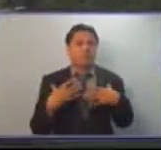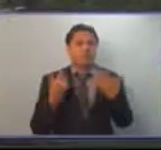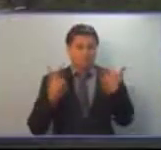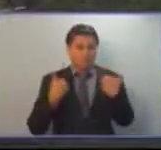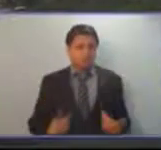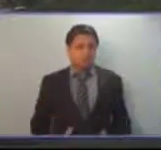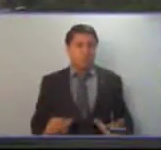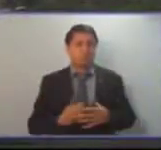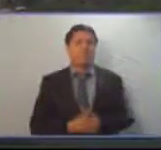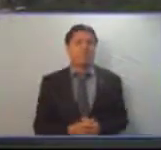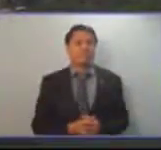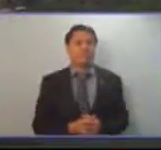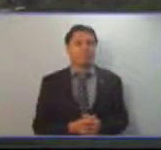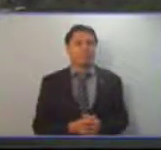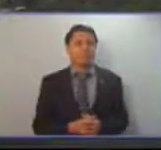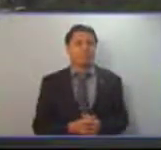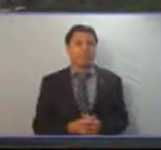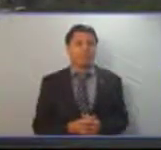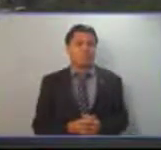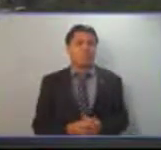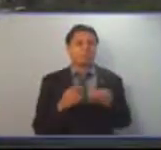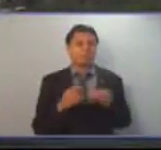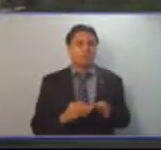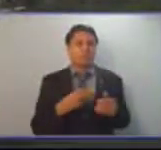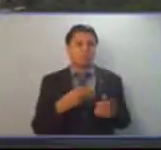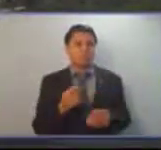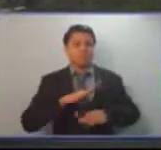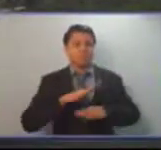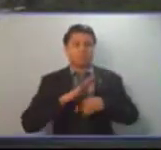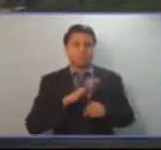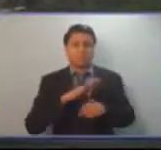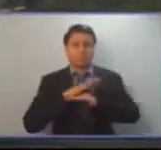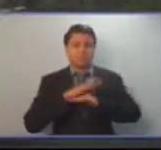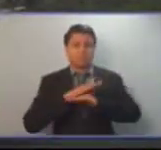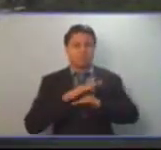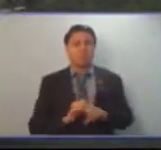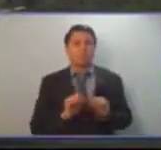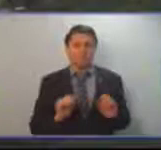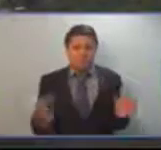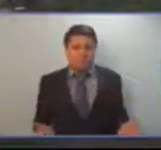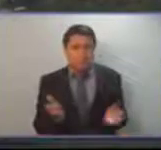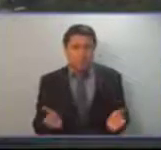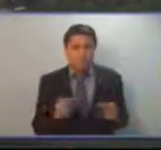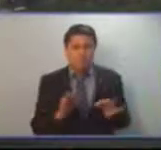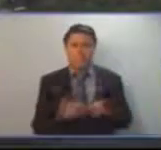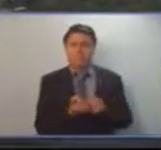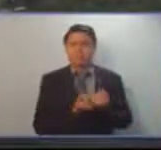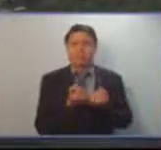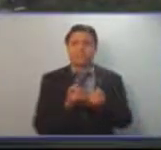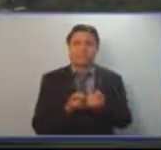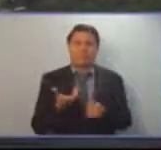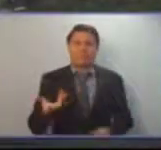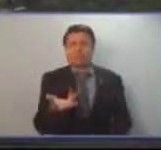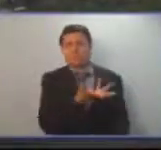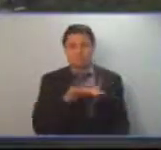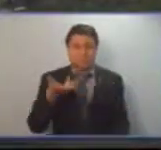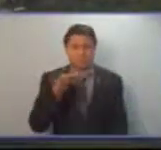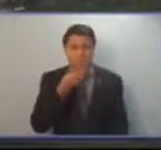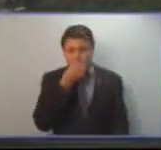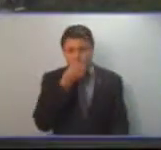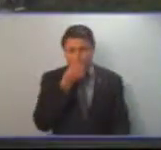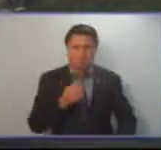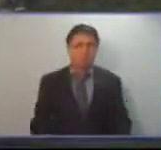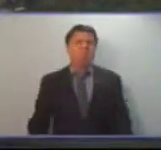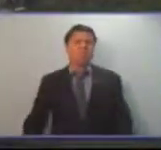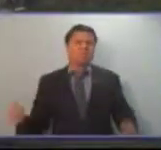humanos. Y esa ley, con mucha satisfacción, la impulsamos con respaldo de todos, y fue